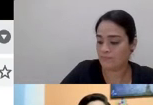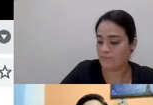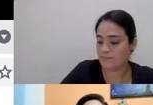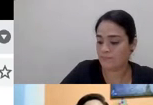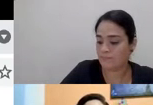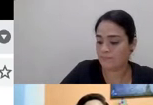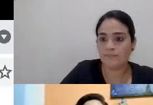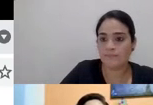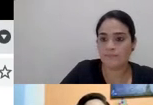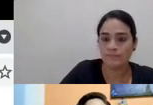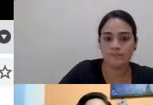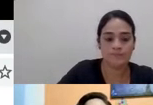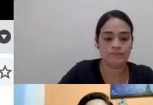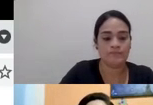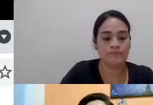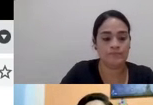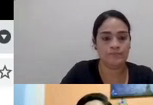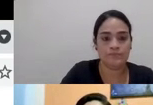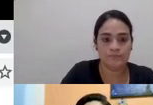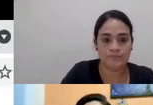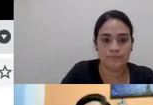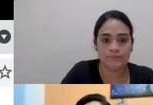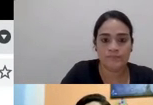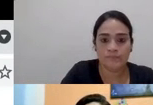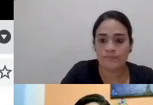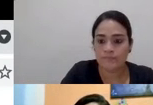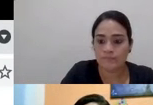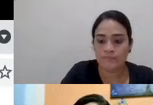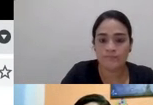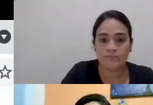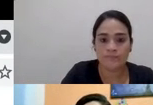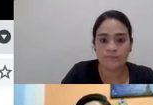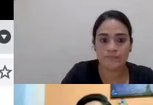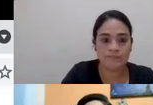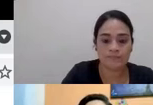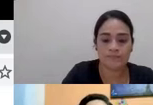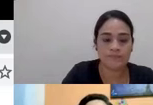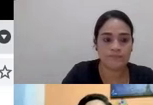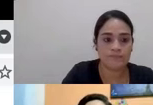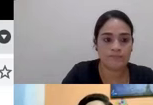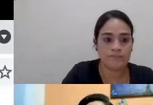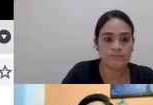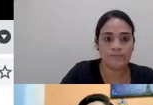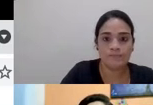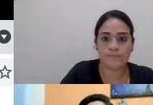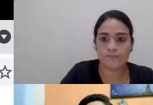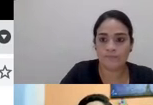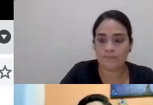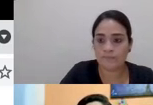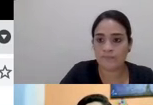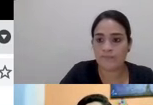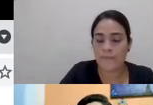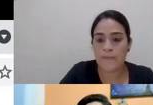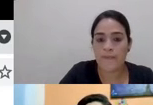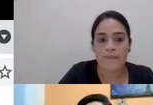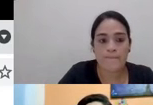Bien. Bueno, nosotros cuando recién ingresamos al campus virtual nos encontramos con todas las materias que tenemos asignadas. En este